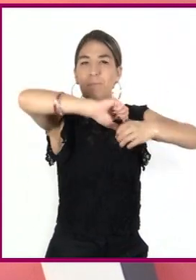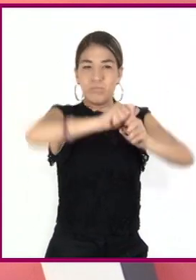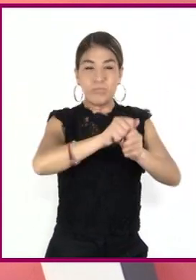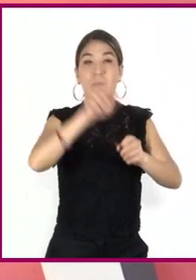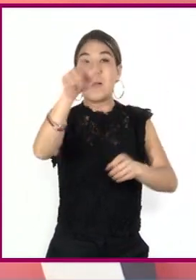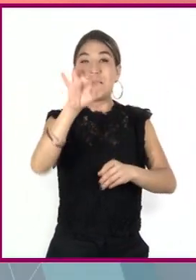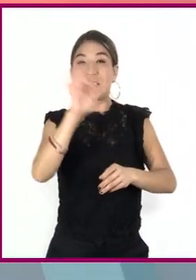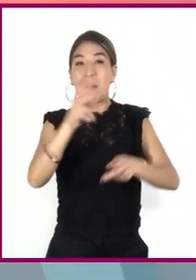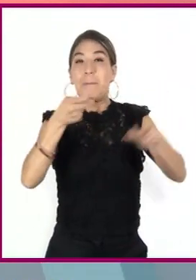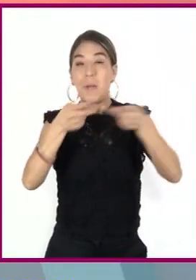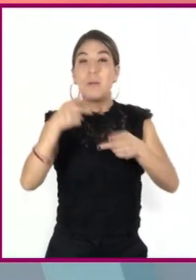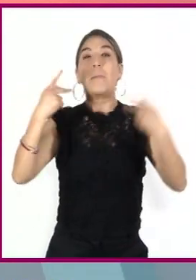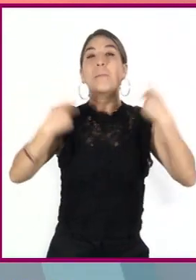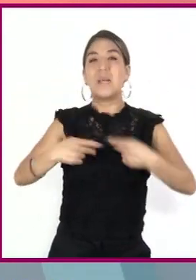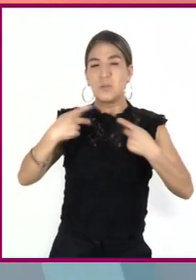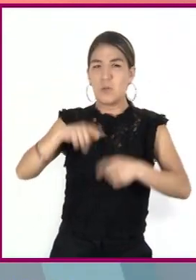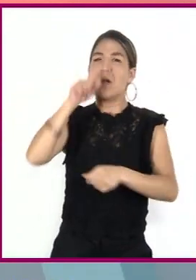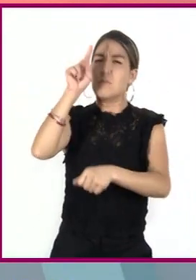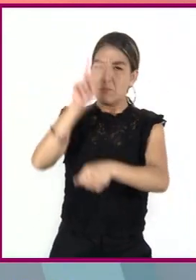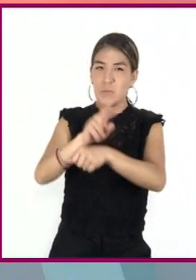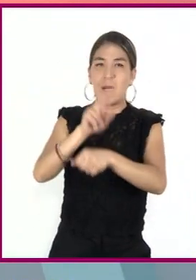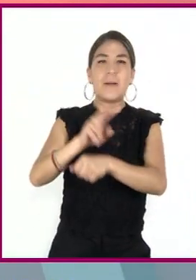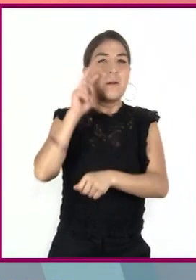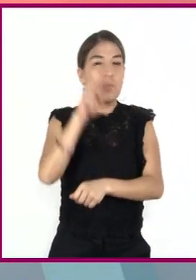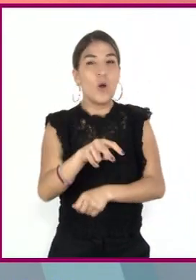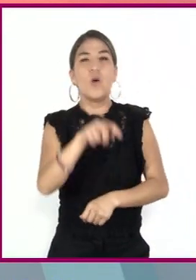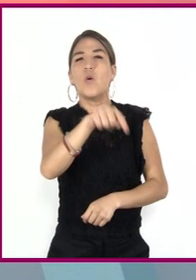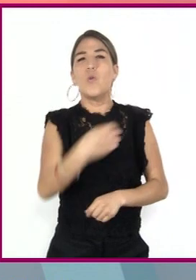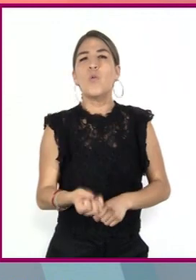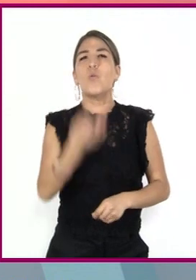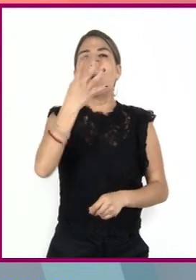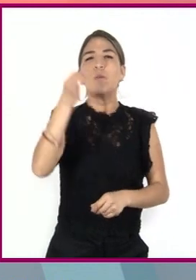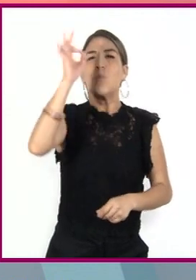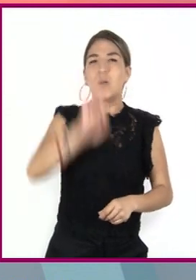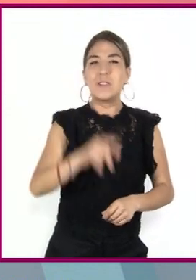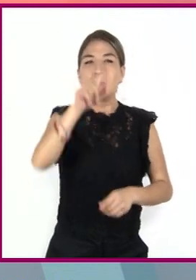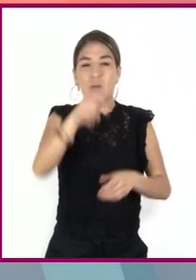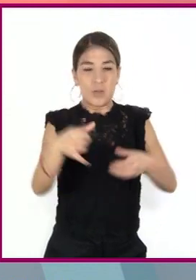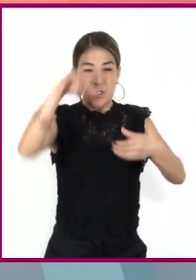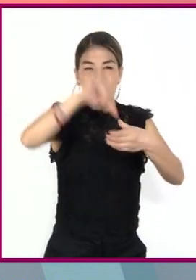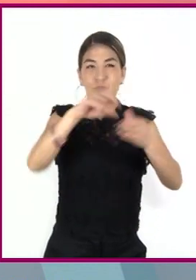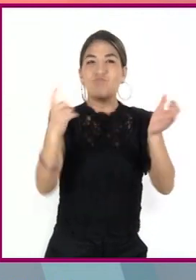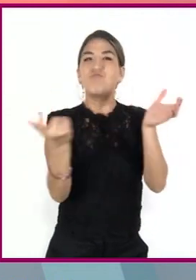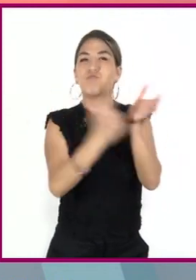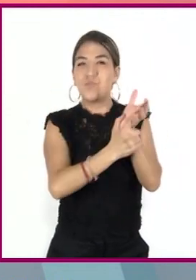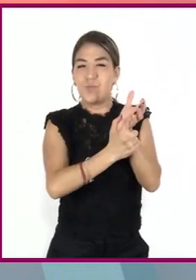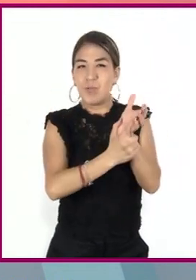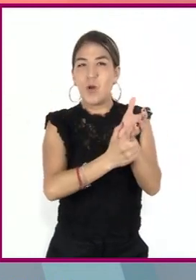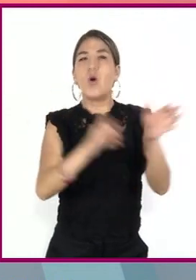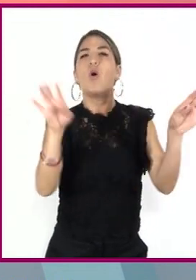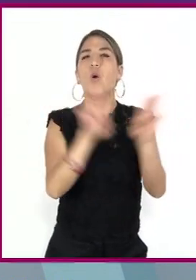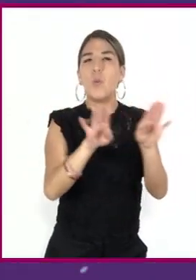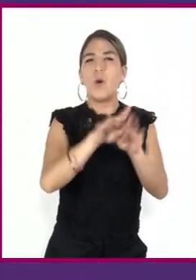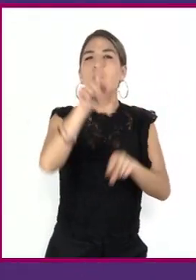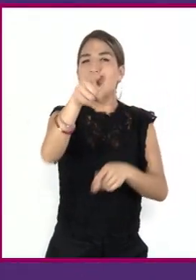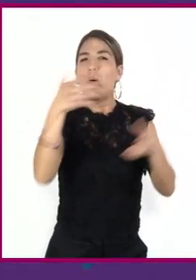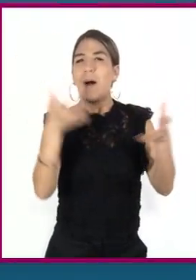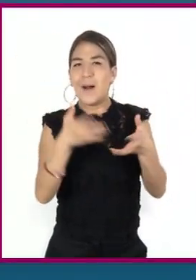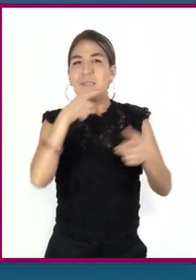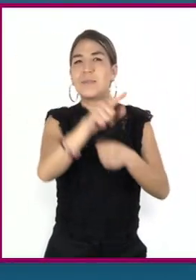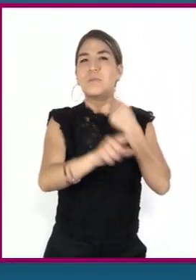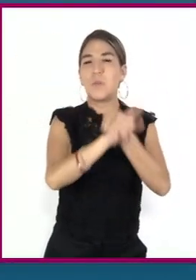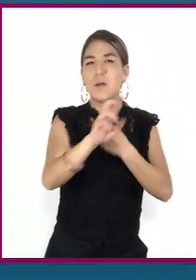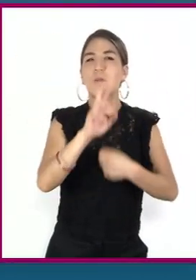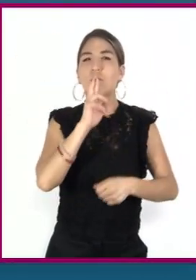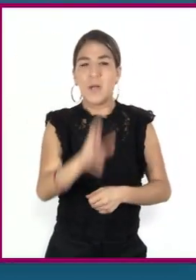en casa con la supervisión de un adulto, ¿qué valor de concentración colocarían en la etiqueta? ¿Cómo resolverían este problema?